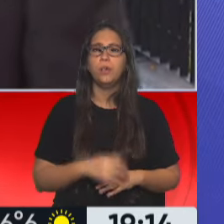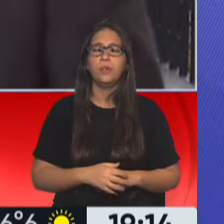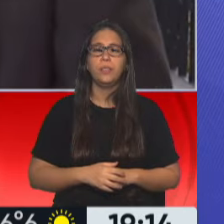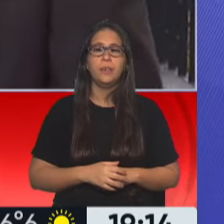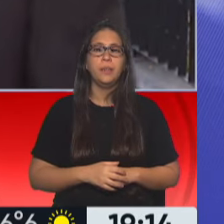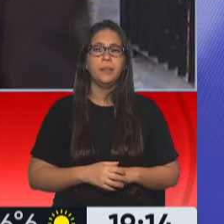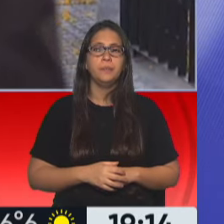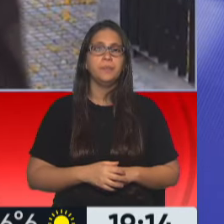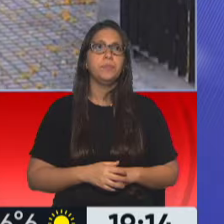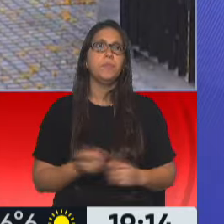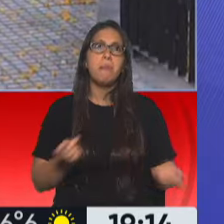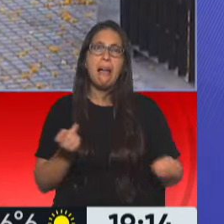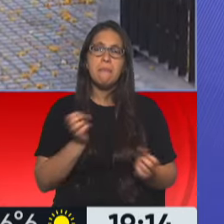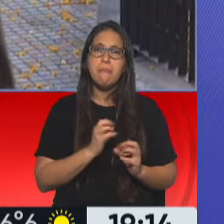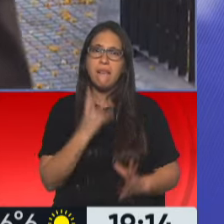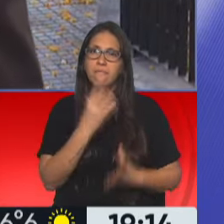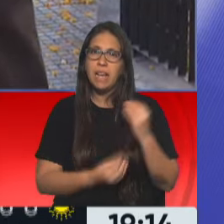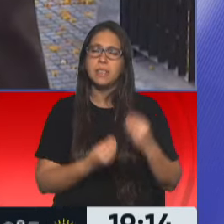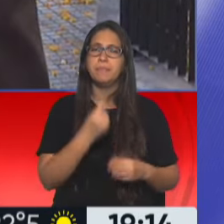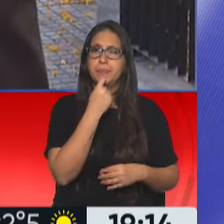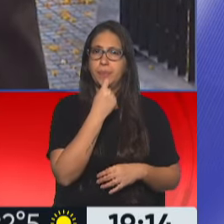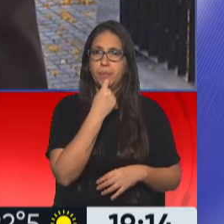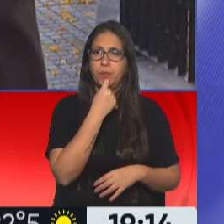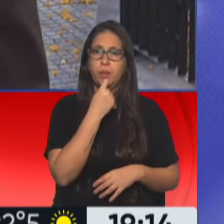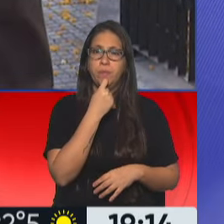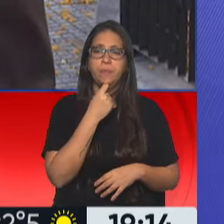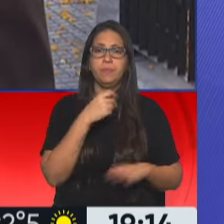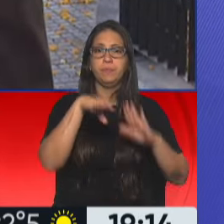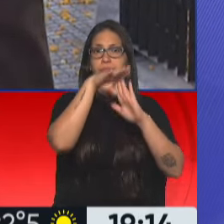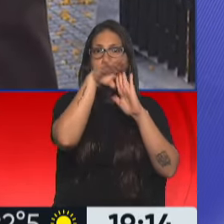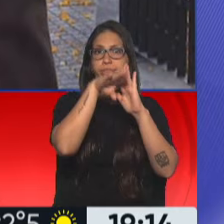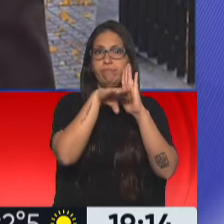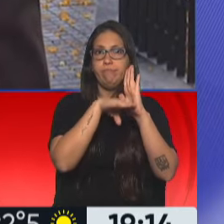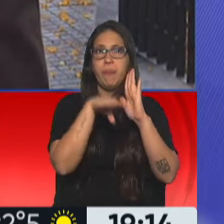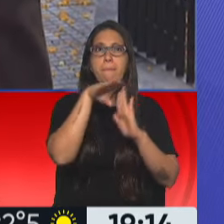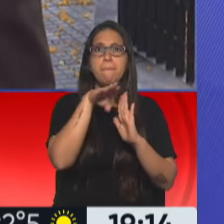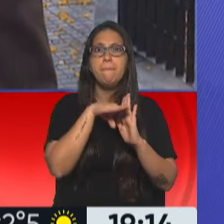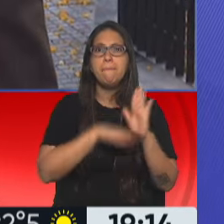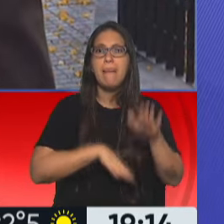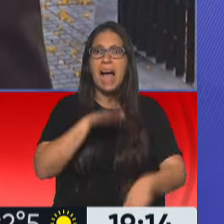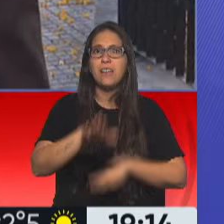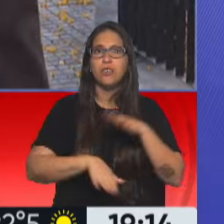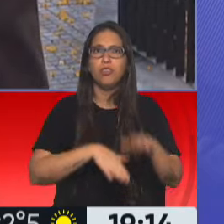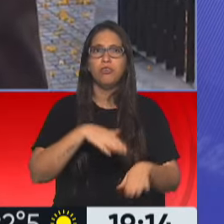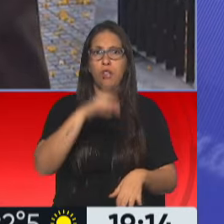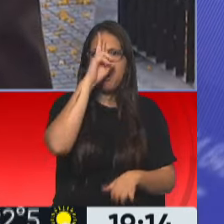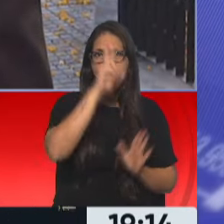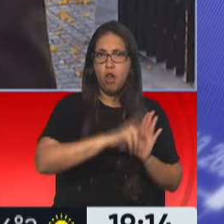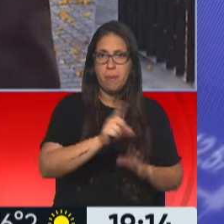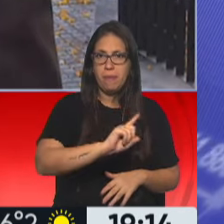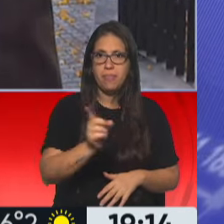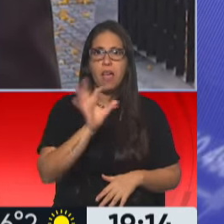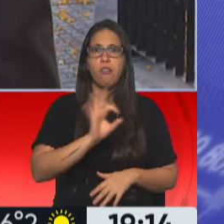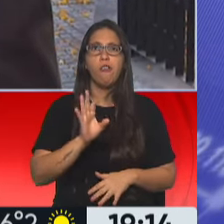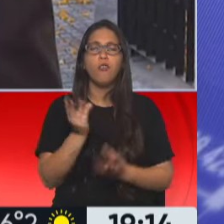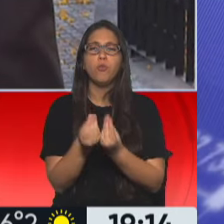Un mal manejo y bueno, por ejemplo, no haber respetado un procedimiento de trabajo, haber mezclado sustancias en